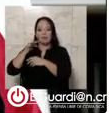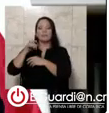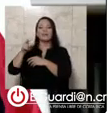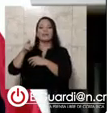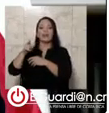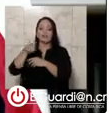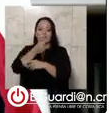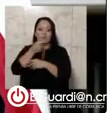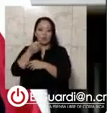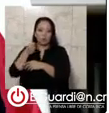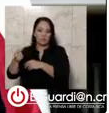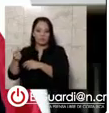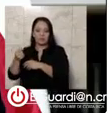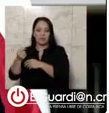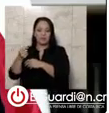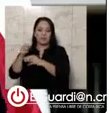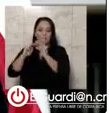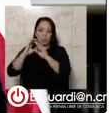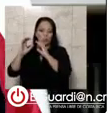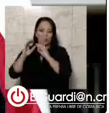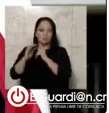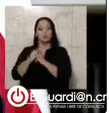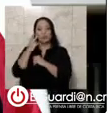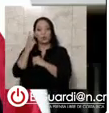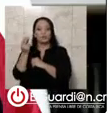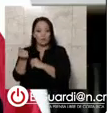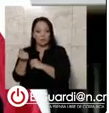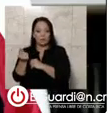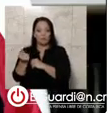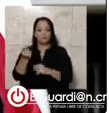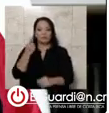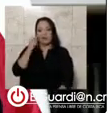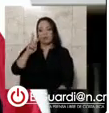prensa y otros. Lo vi rápido, solo